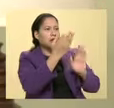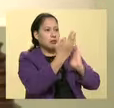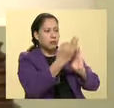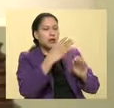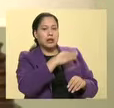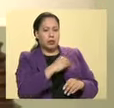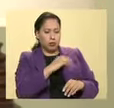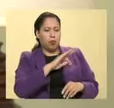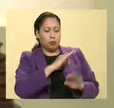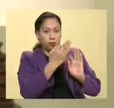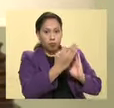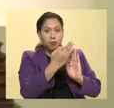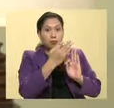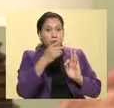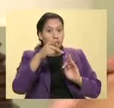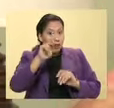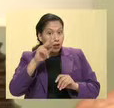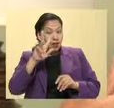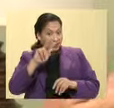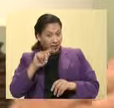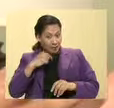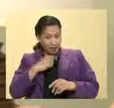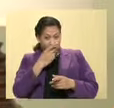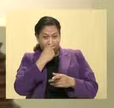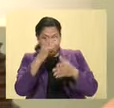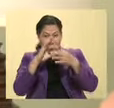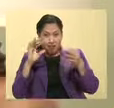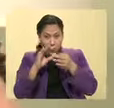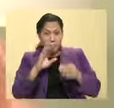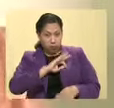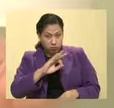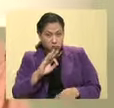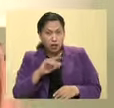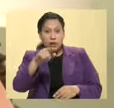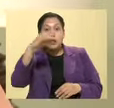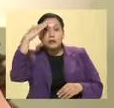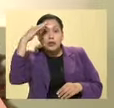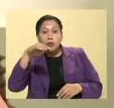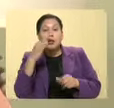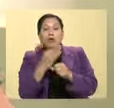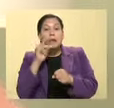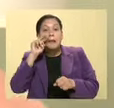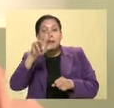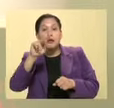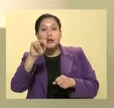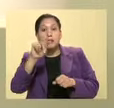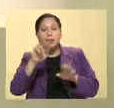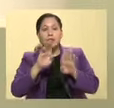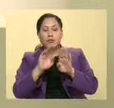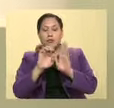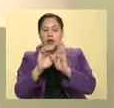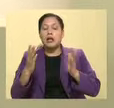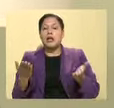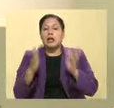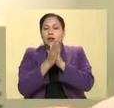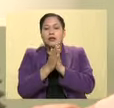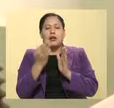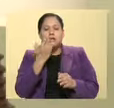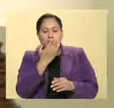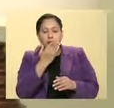hijos. Pero, ¿cómo se lo hago saber a la señora con la que yo como unas quesadillas increíbles